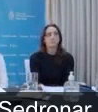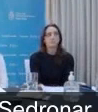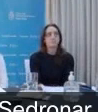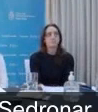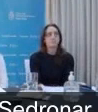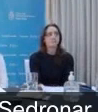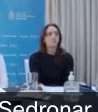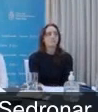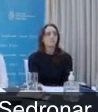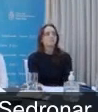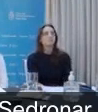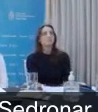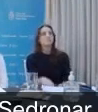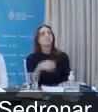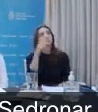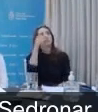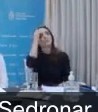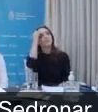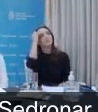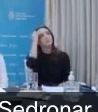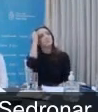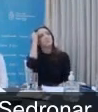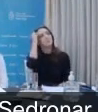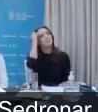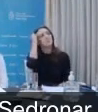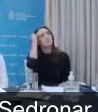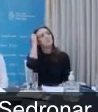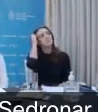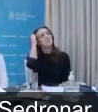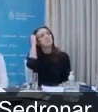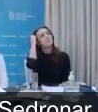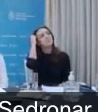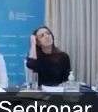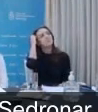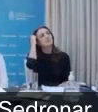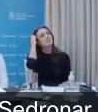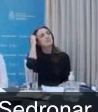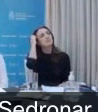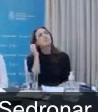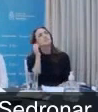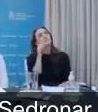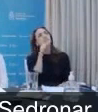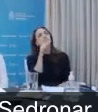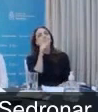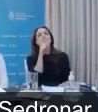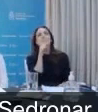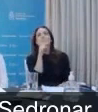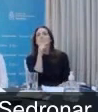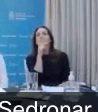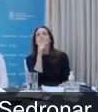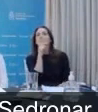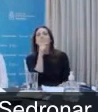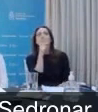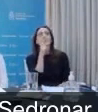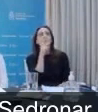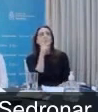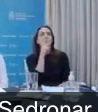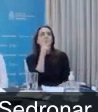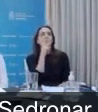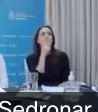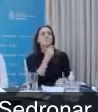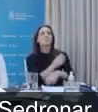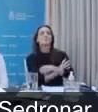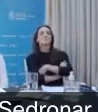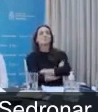materiales. Bueno, muchas gracias, les agradezco. Yo trabajo con gente con adicciones en servicio de salud